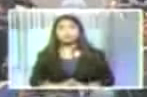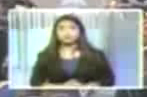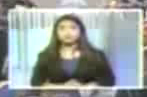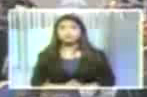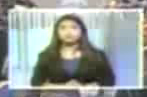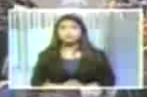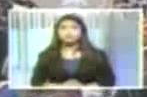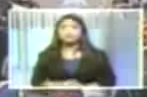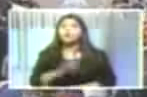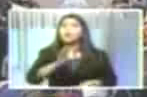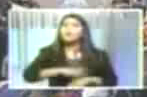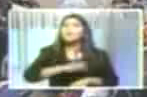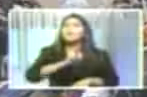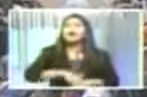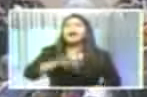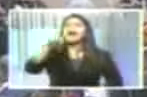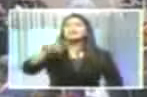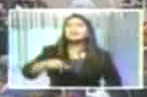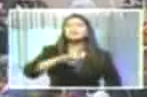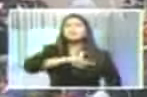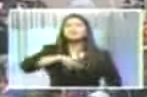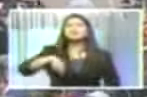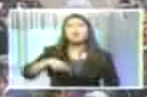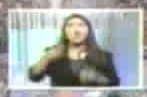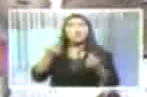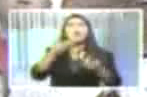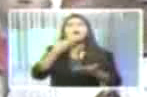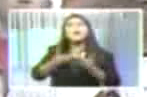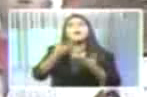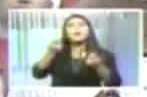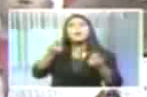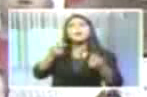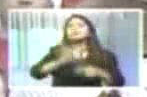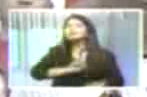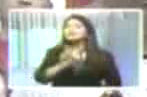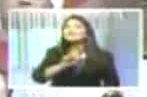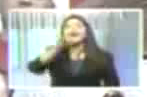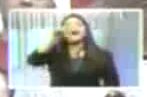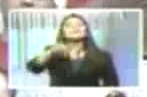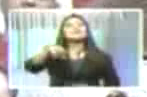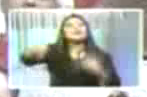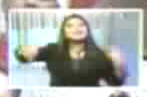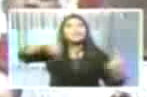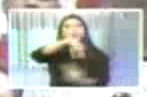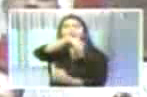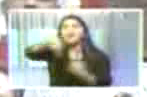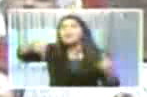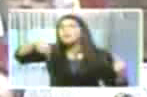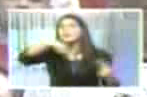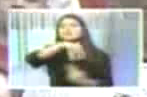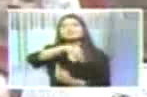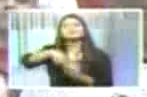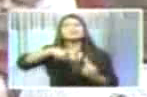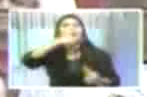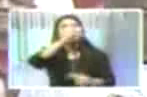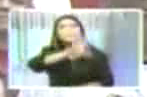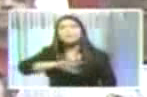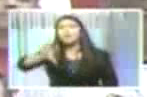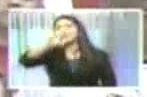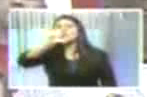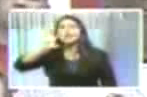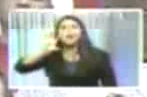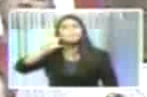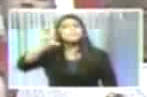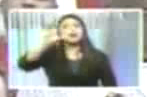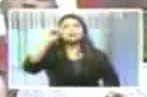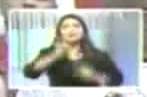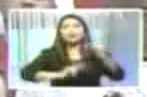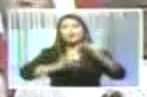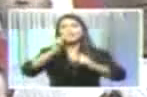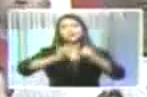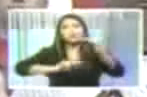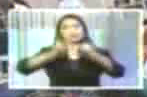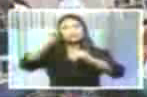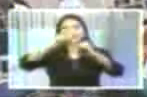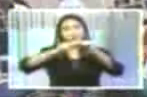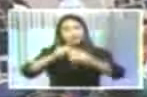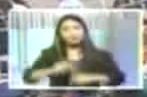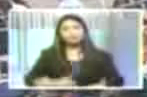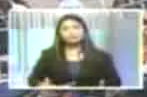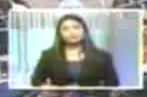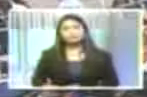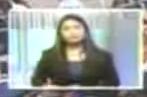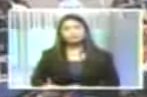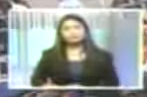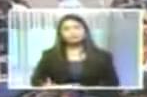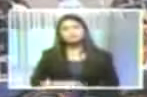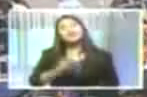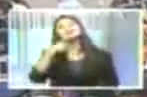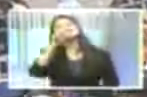Porque aquí no somos locheros, aquí estamos por una revolución y por una patria que está en construcción.